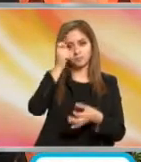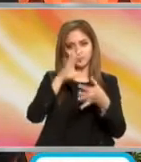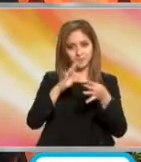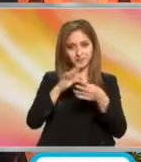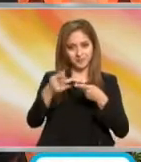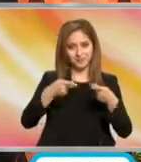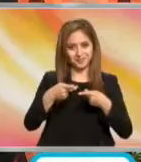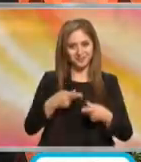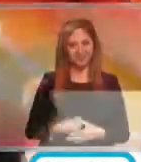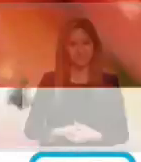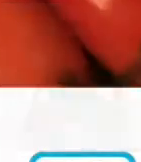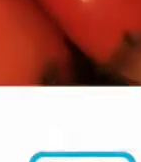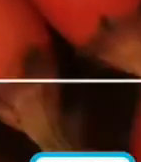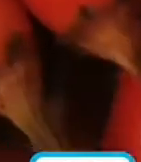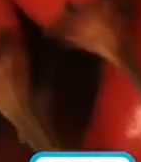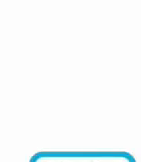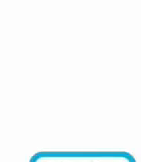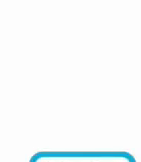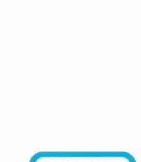deliciosa preparación.